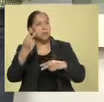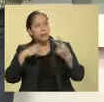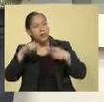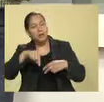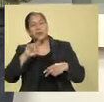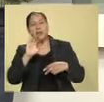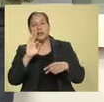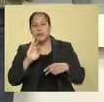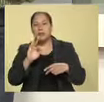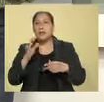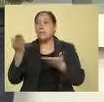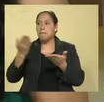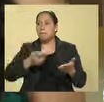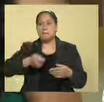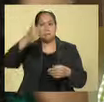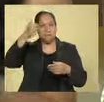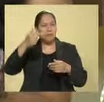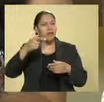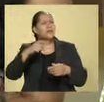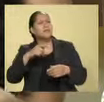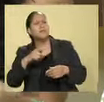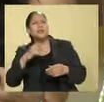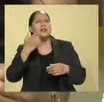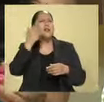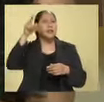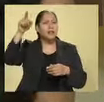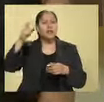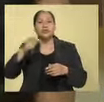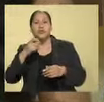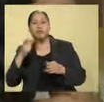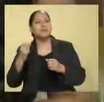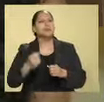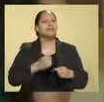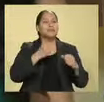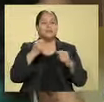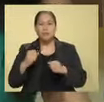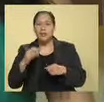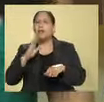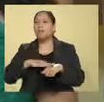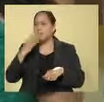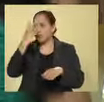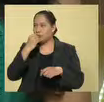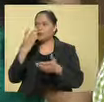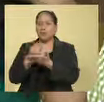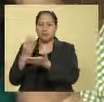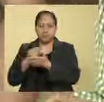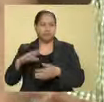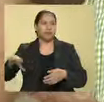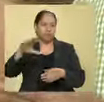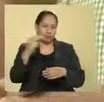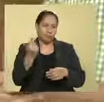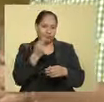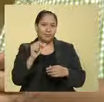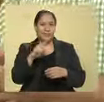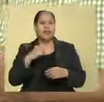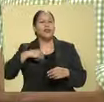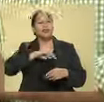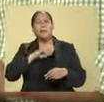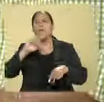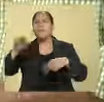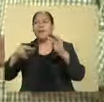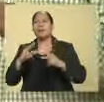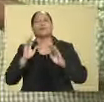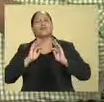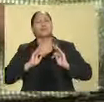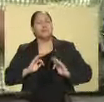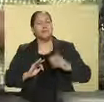al DF cuando viene por primera vez y quieren ir a Xochimilco, claro, entonces visitar. Que se ponga más bonito, se lo merece. Y de verdad es que cada vez que uno va se la pasa